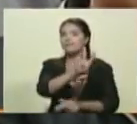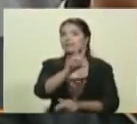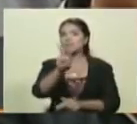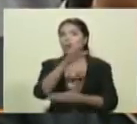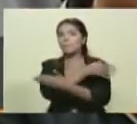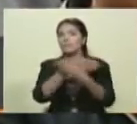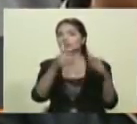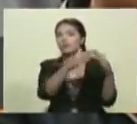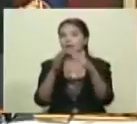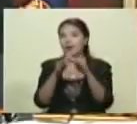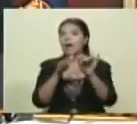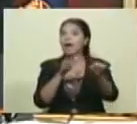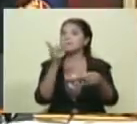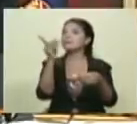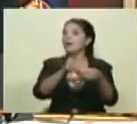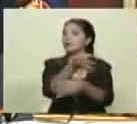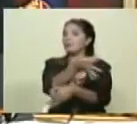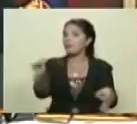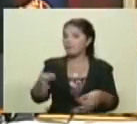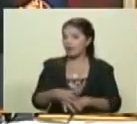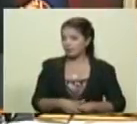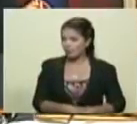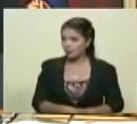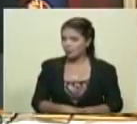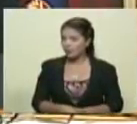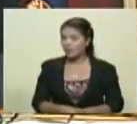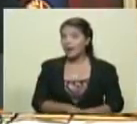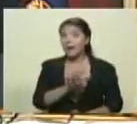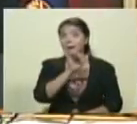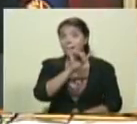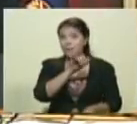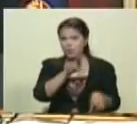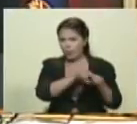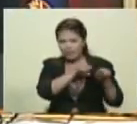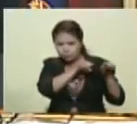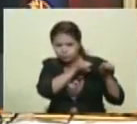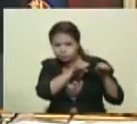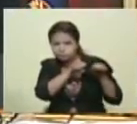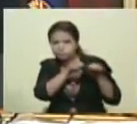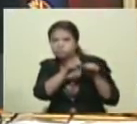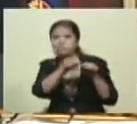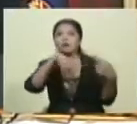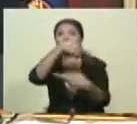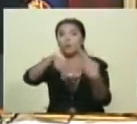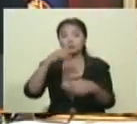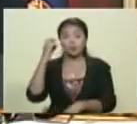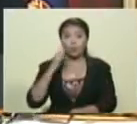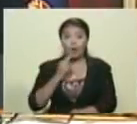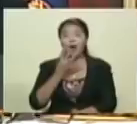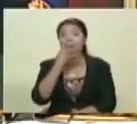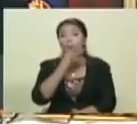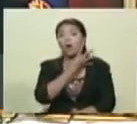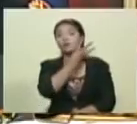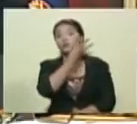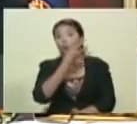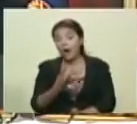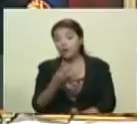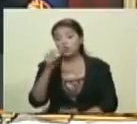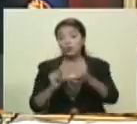Ajá, ahí está el dato, Daniel. En el mismo tiempo que la Revolución Bolivariana en 4 años ha